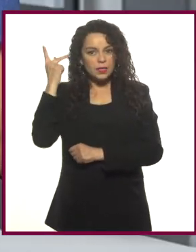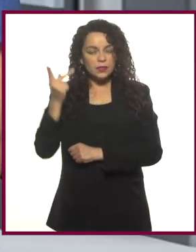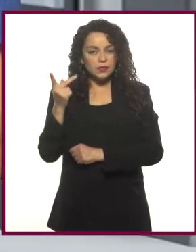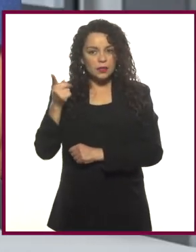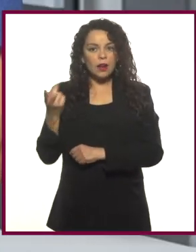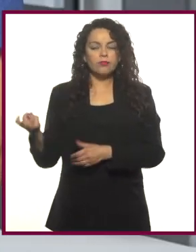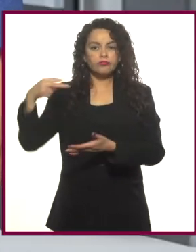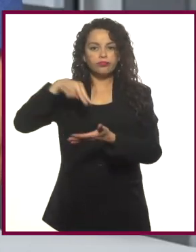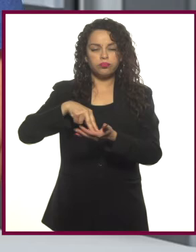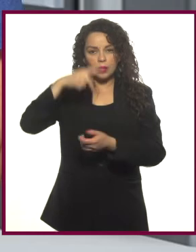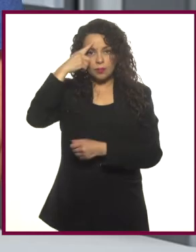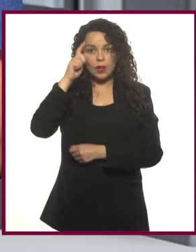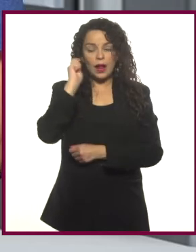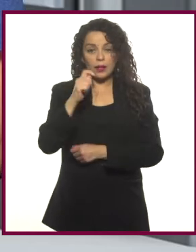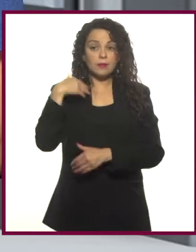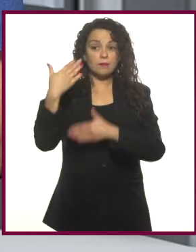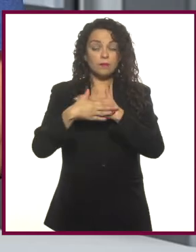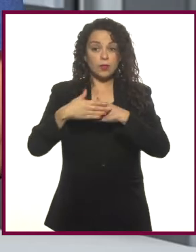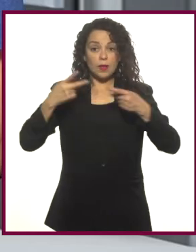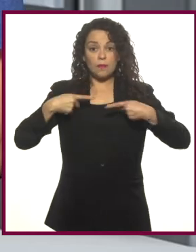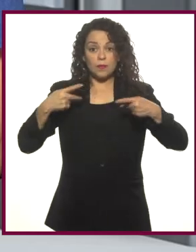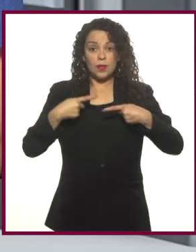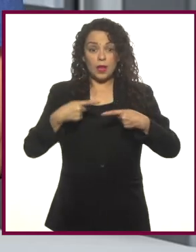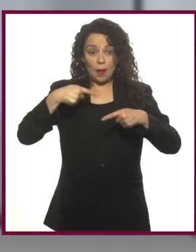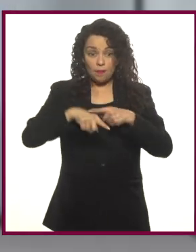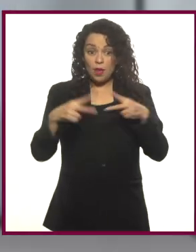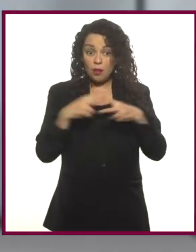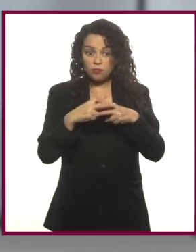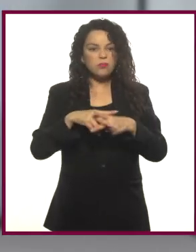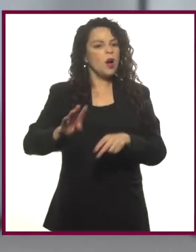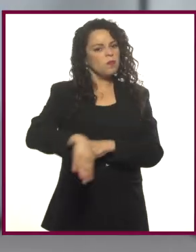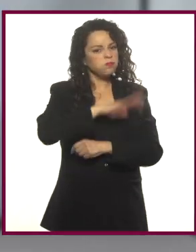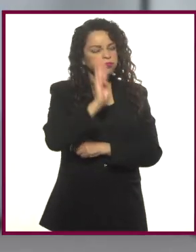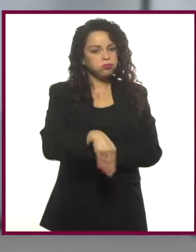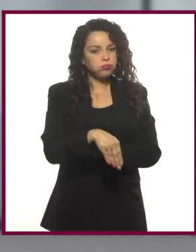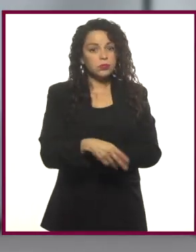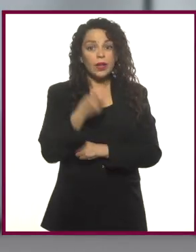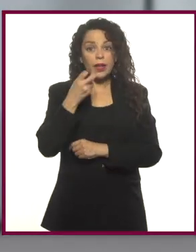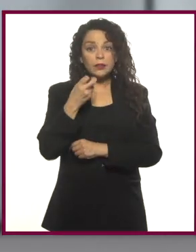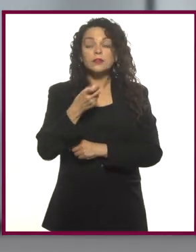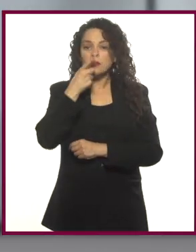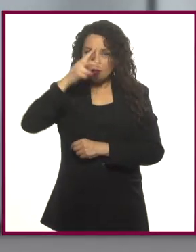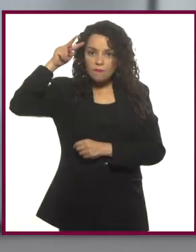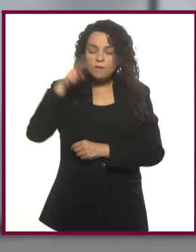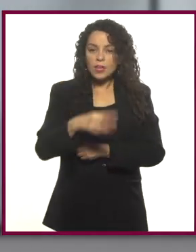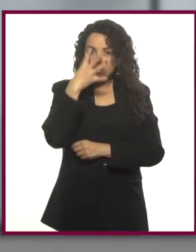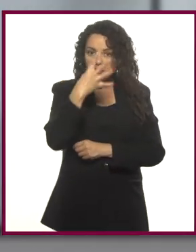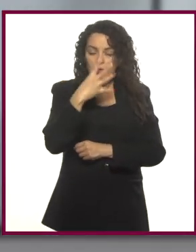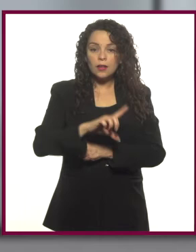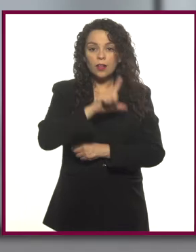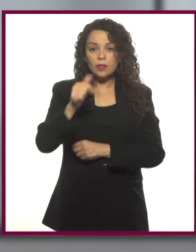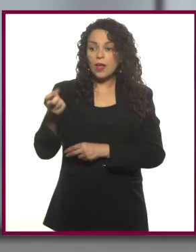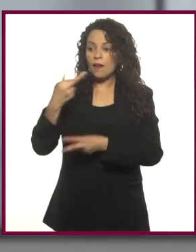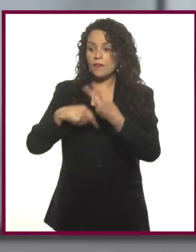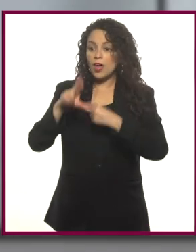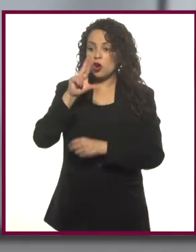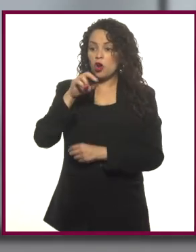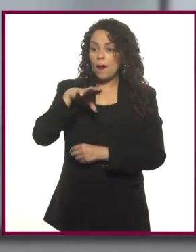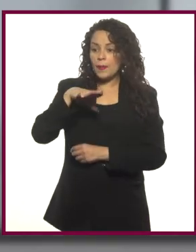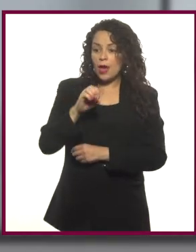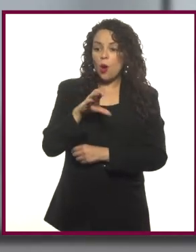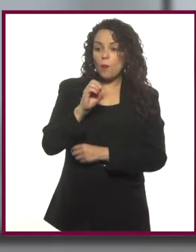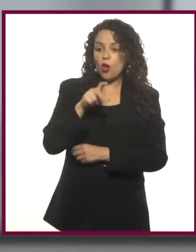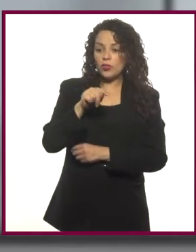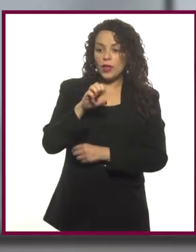El príncipe de Verona hace su aparición para declarar que la próxima persona que inicie una pelea morirá, y esta vez lo dice en serio. Después llega